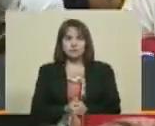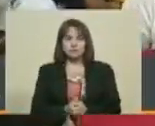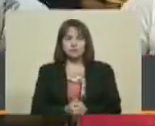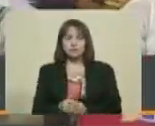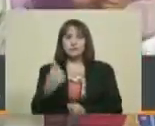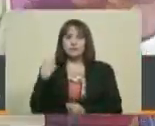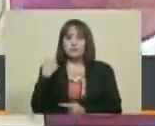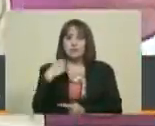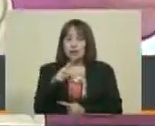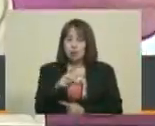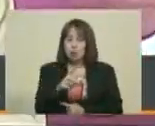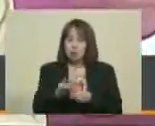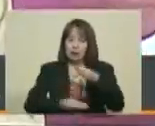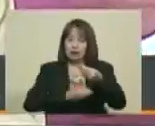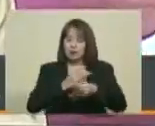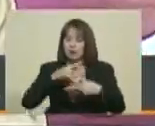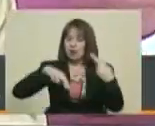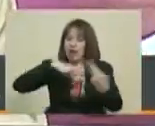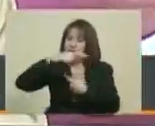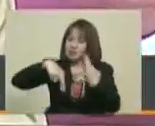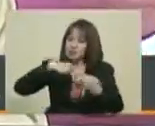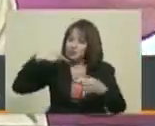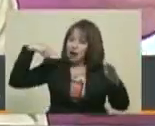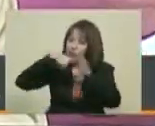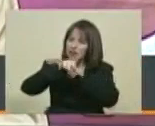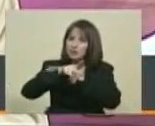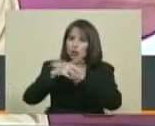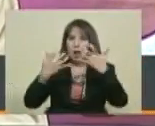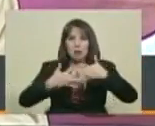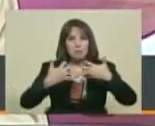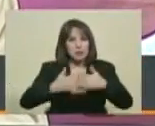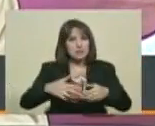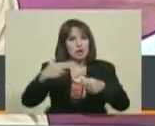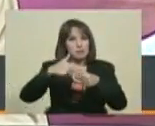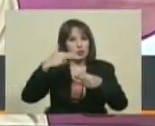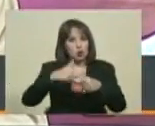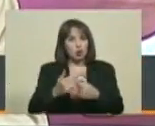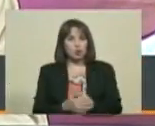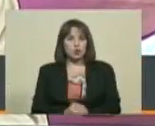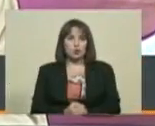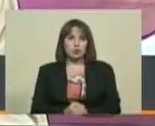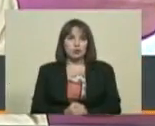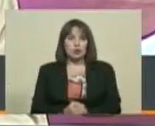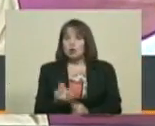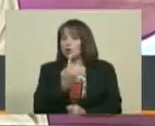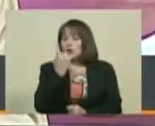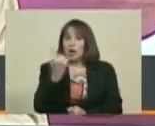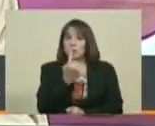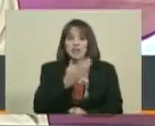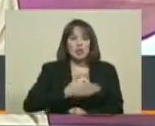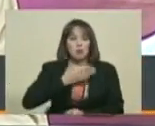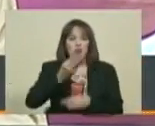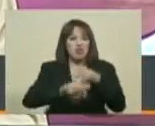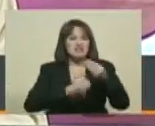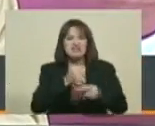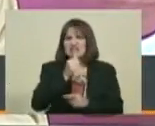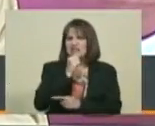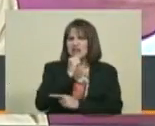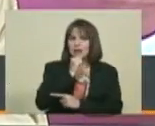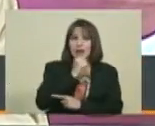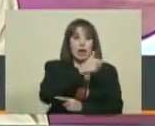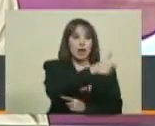Tenemos que hacer una revolución dentro de PDVSA. Y esa revolución solo la pueden hacer los